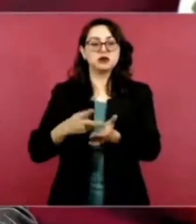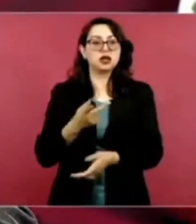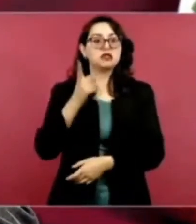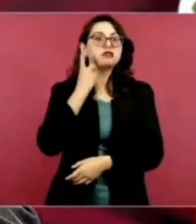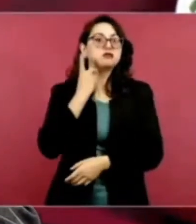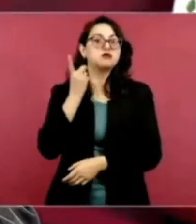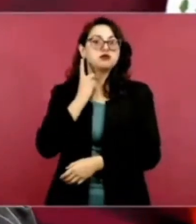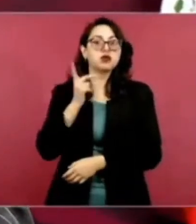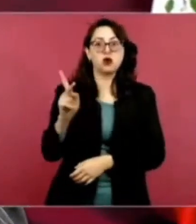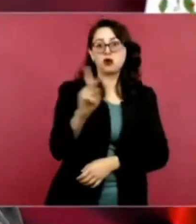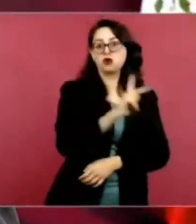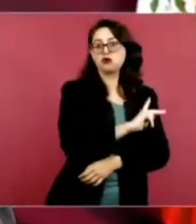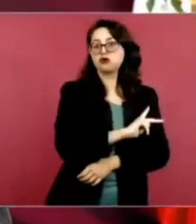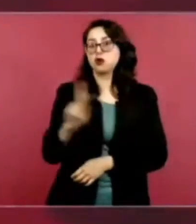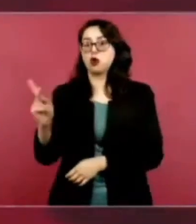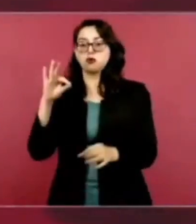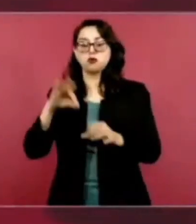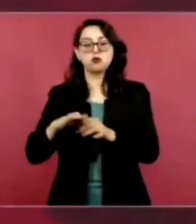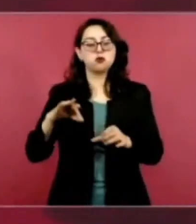unanimidad.